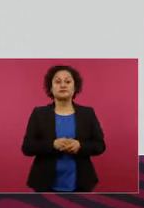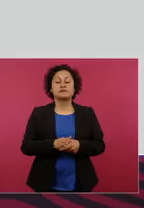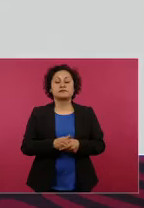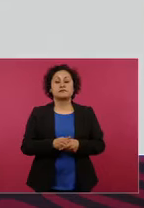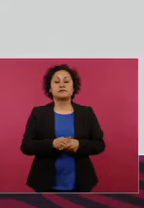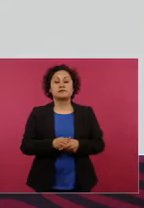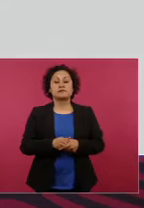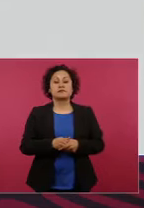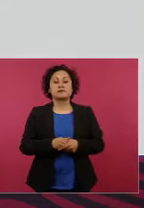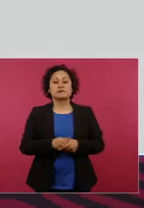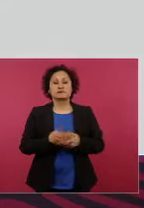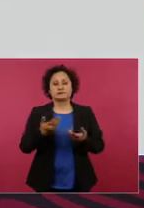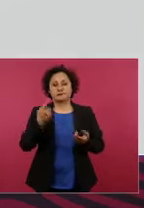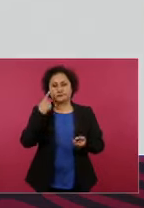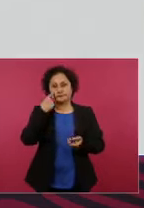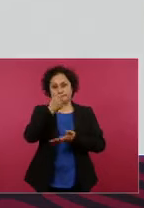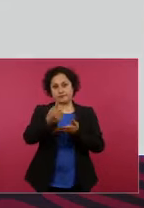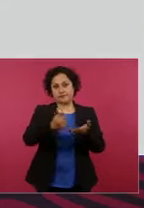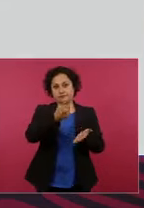de la Ciudad de México,